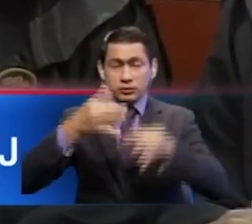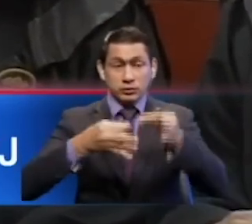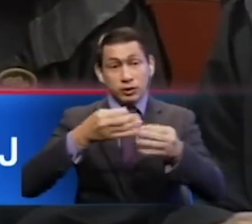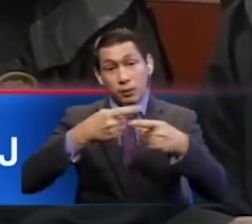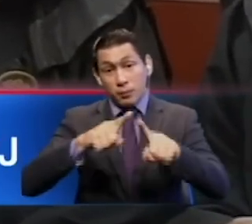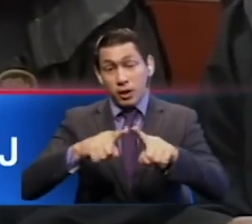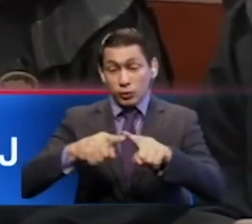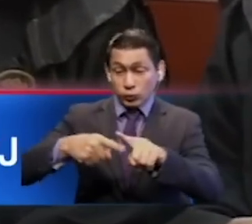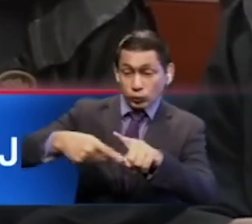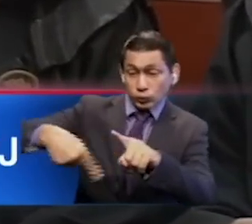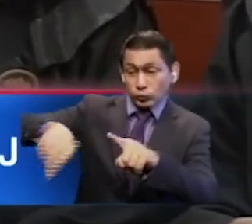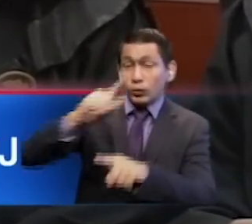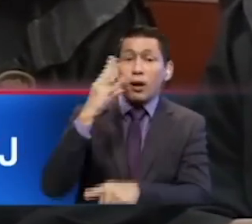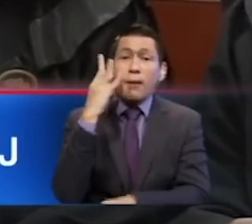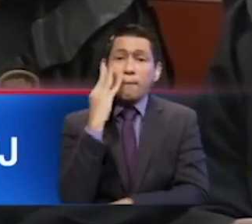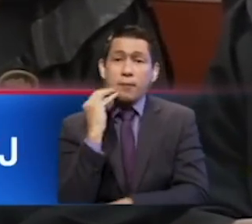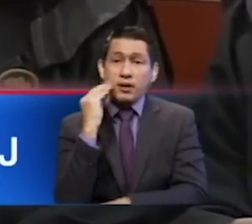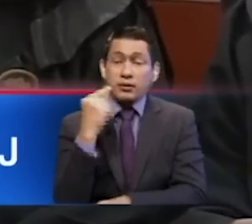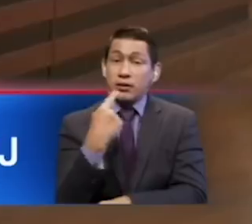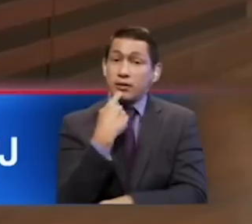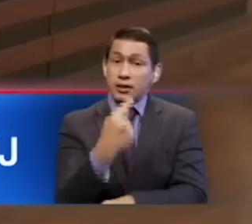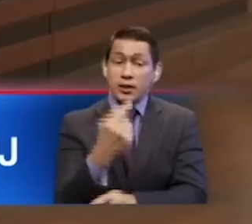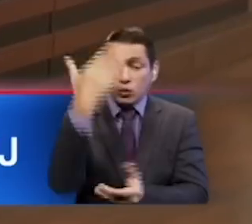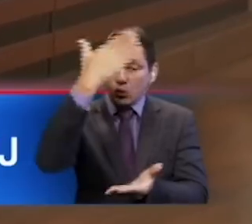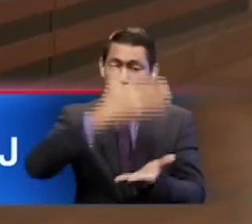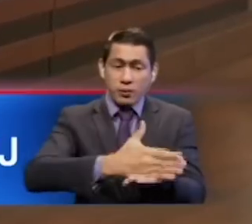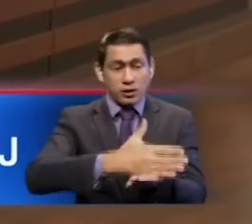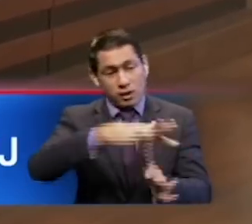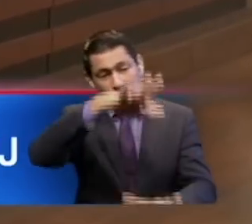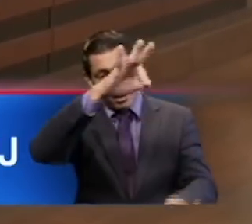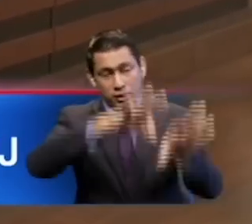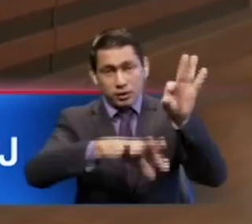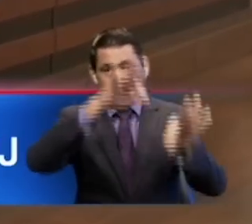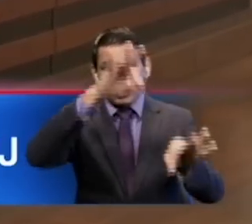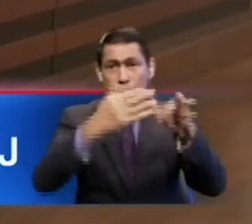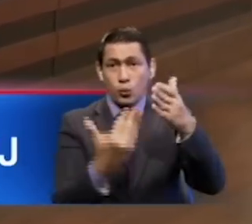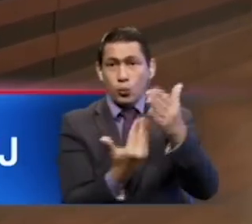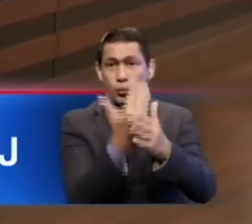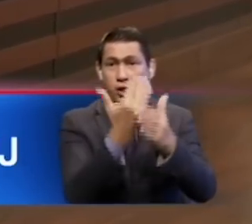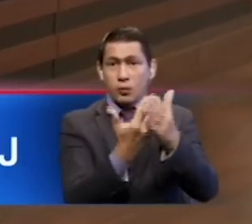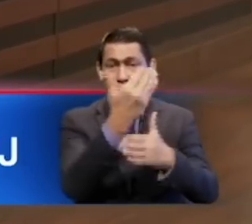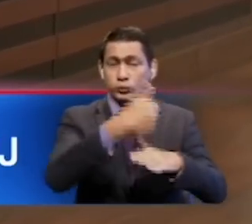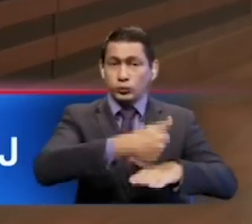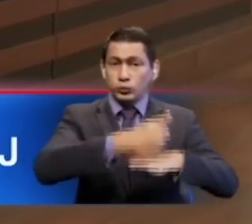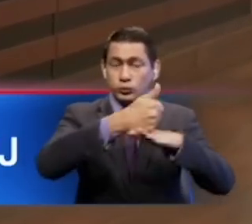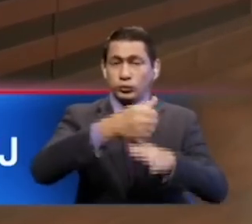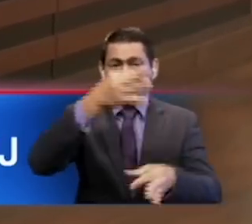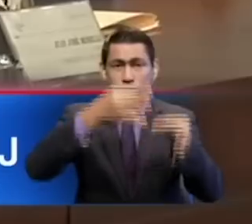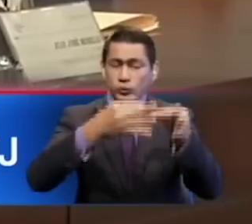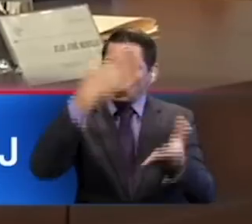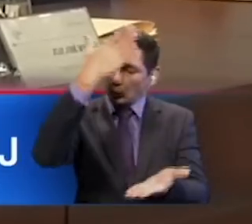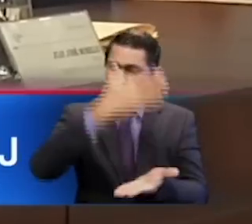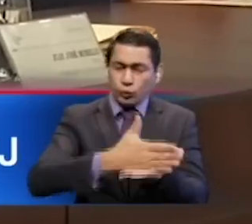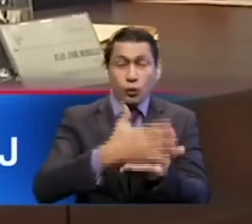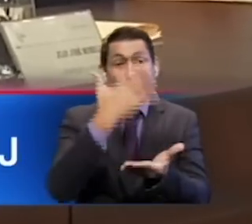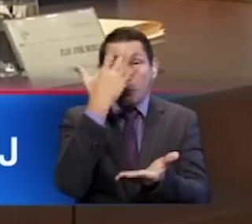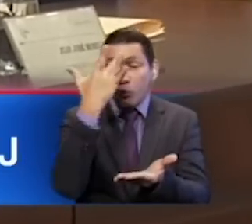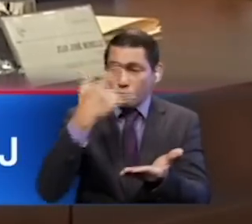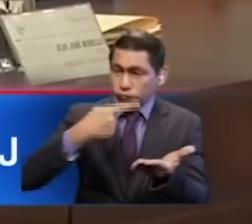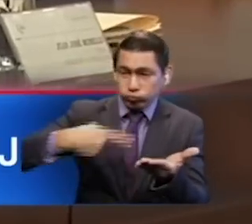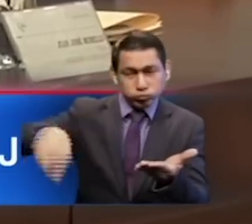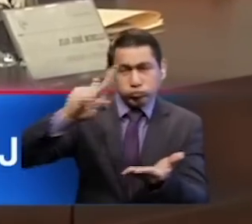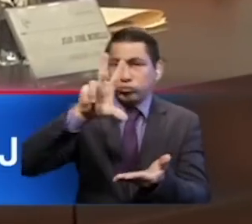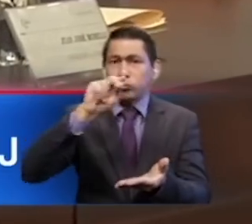catedráticos y analistas, debería suspenderse el concurso, ya que los miembros del Consejo de la Judicatura no cuentan con la probidad necesaria